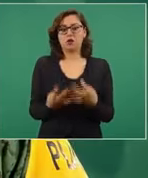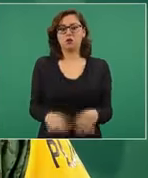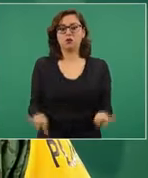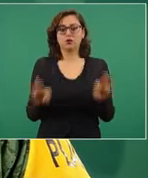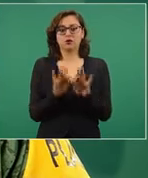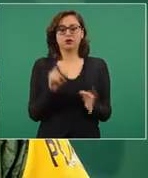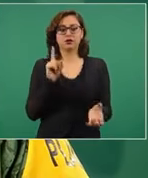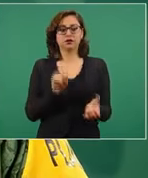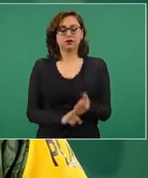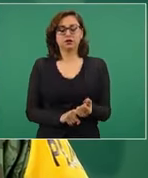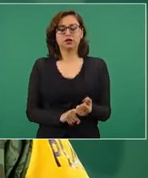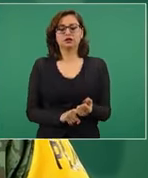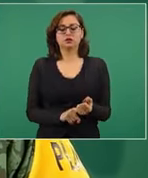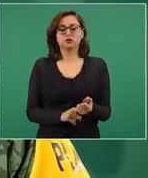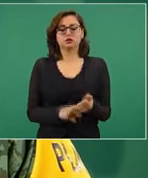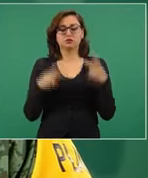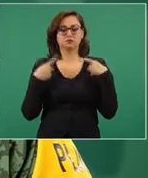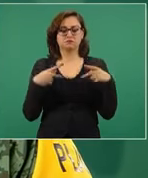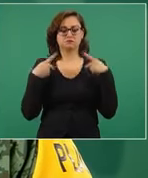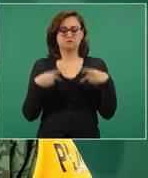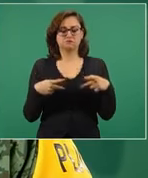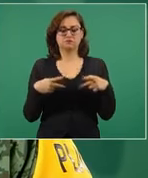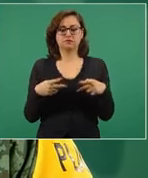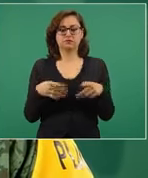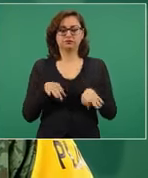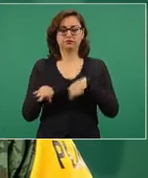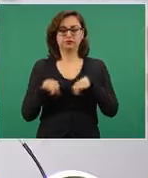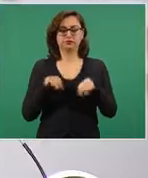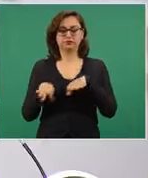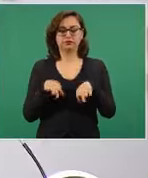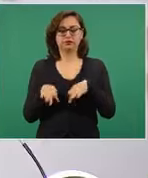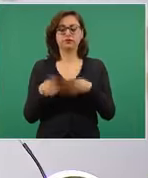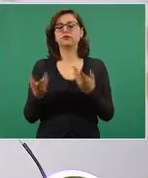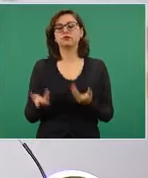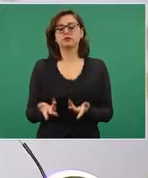está ahí designado es en las recaudaciones.